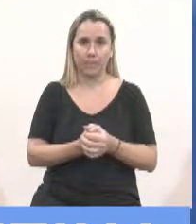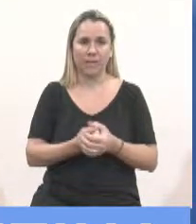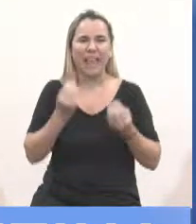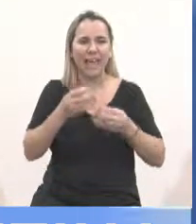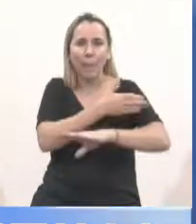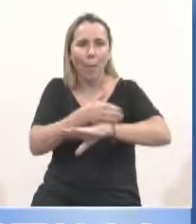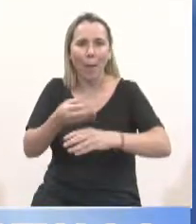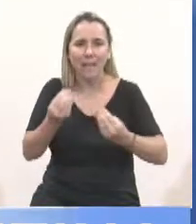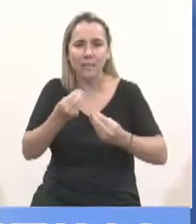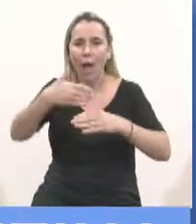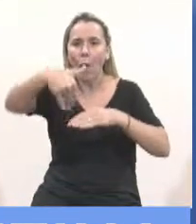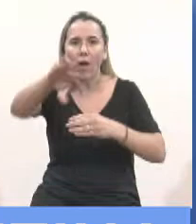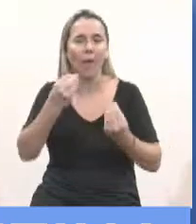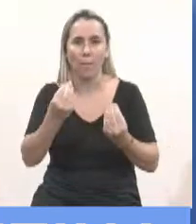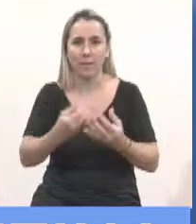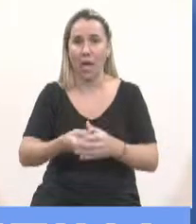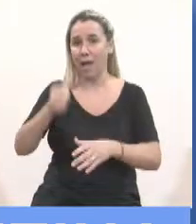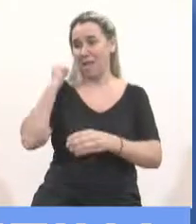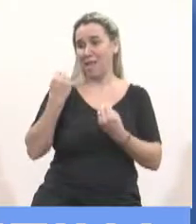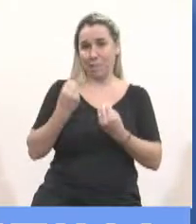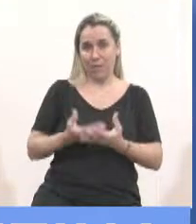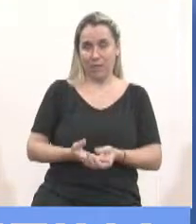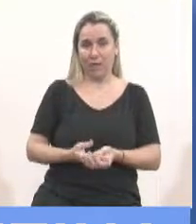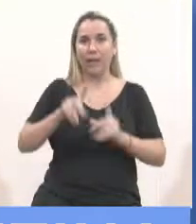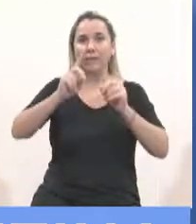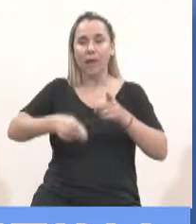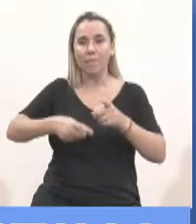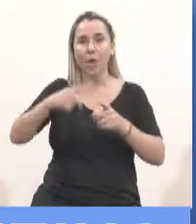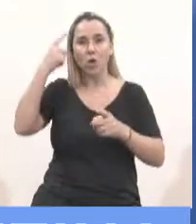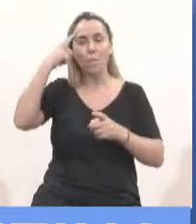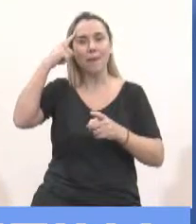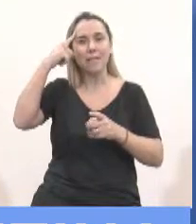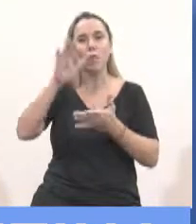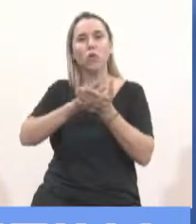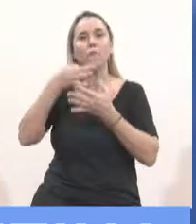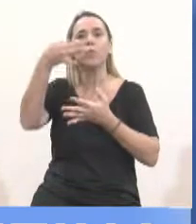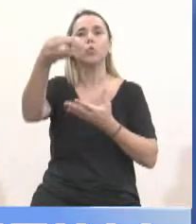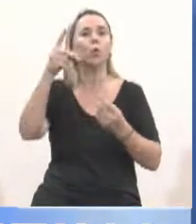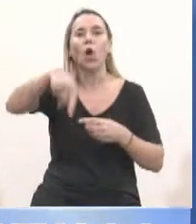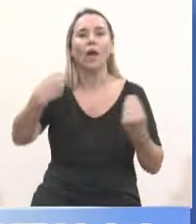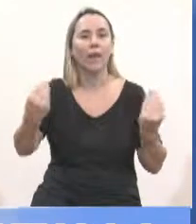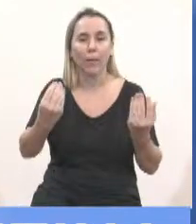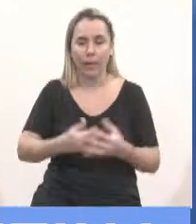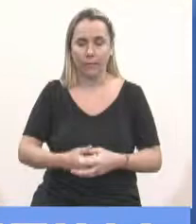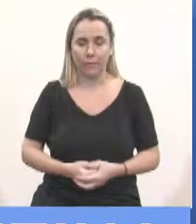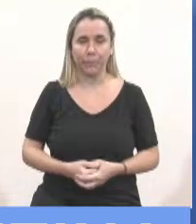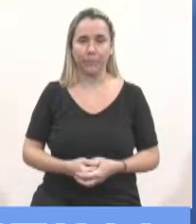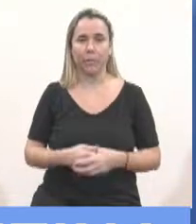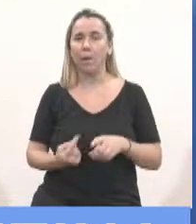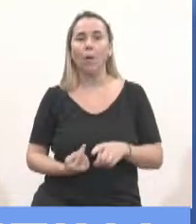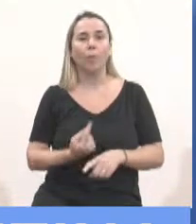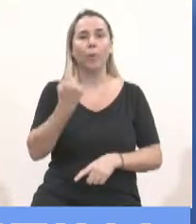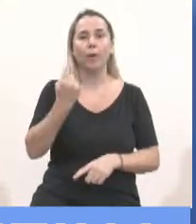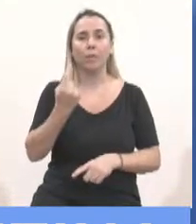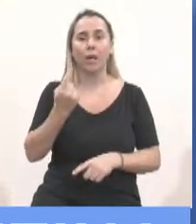¿Qué está pasando? ¿Qué puede pasar? ¿Y cuál es nuestra visión de lo que viene? Lo primero que hicimos